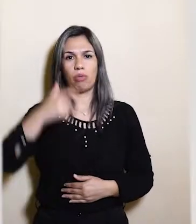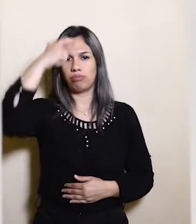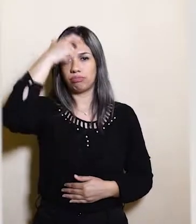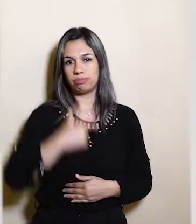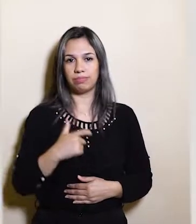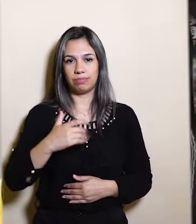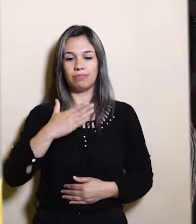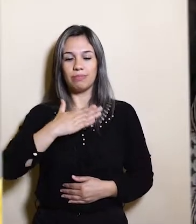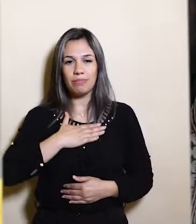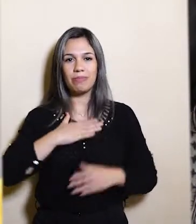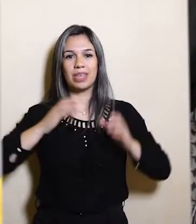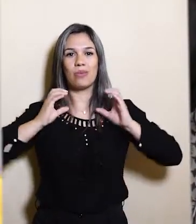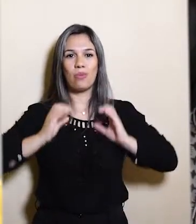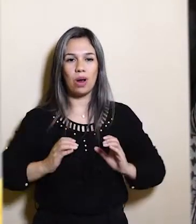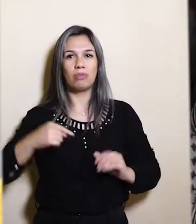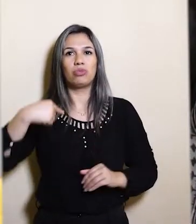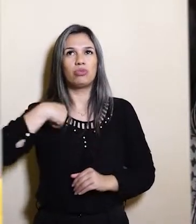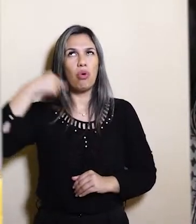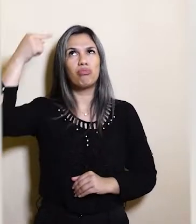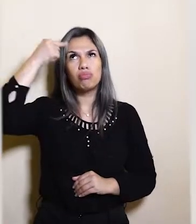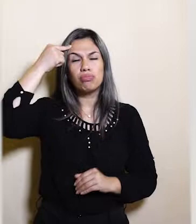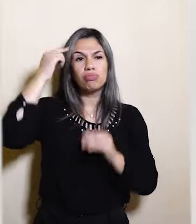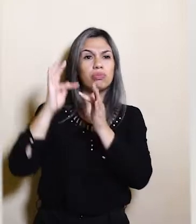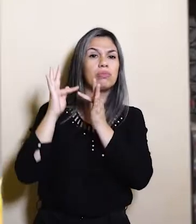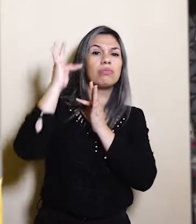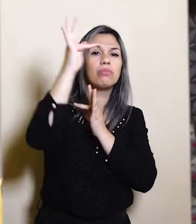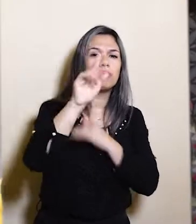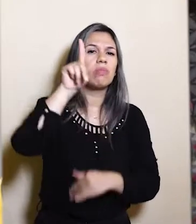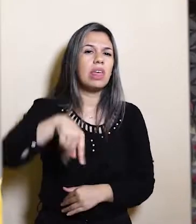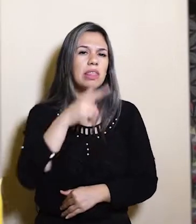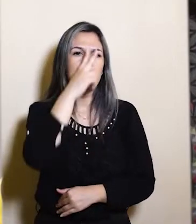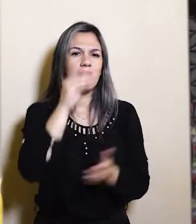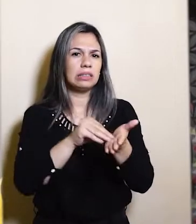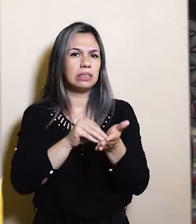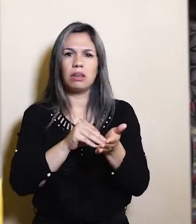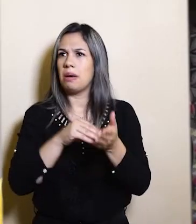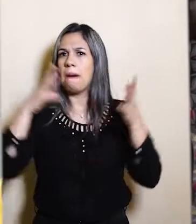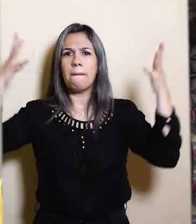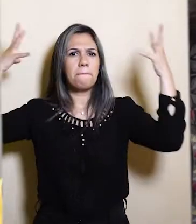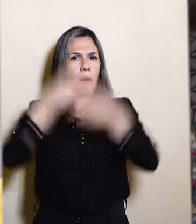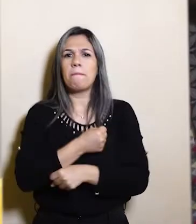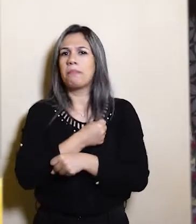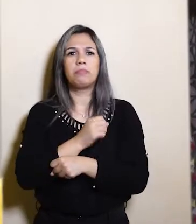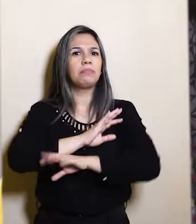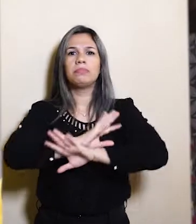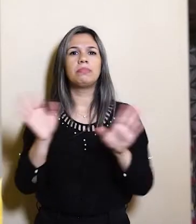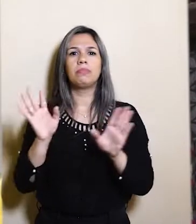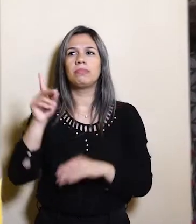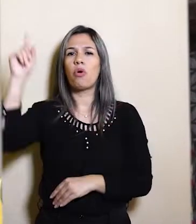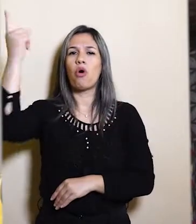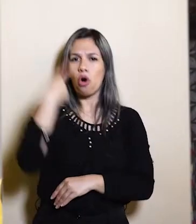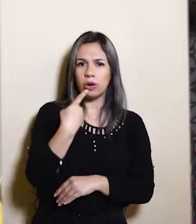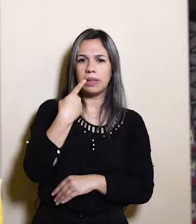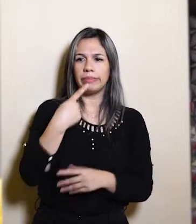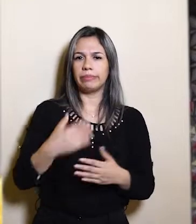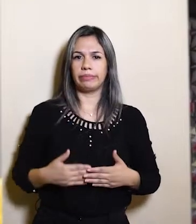su cuerpo y sobre su proyecto de vida digna. Se le quita toda la capacidad de autonomía, de agencia, se le pasa por